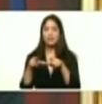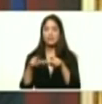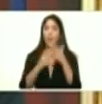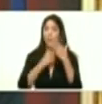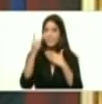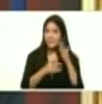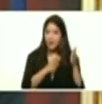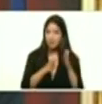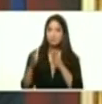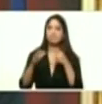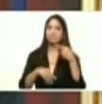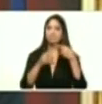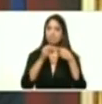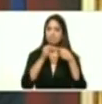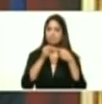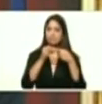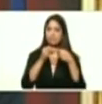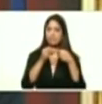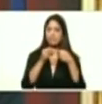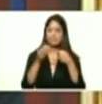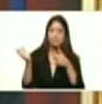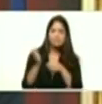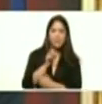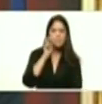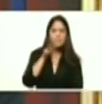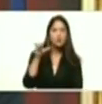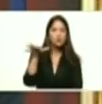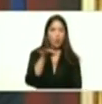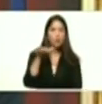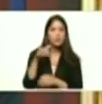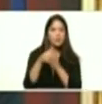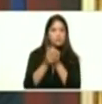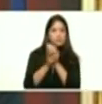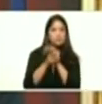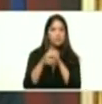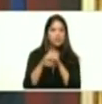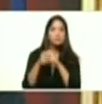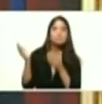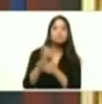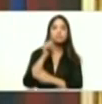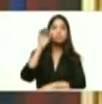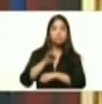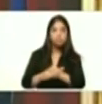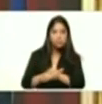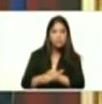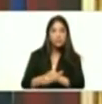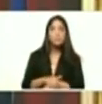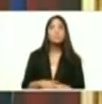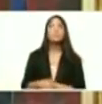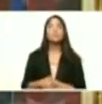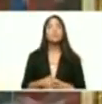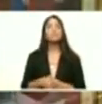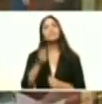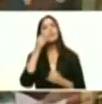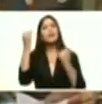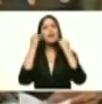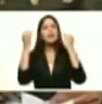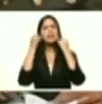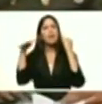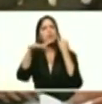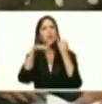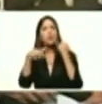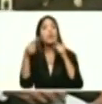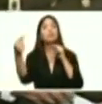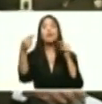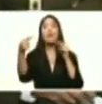estratégica. Descubrirlos y desmontarlos. Les digo que esto salió del debate con los